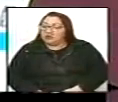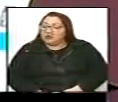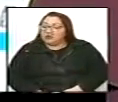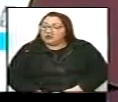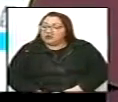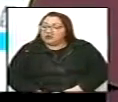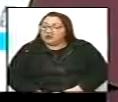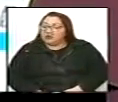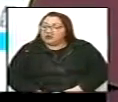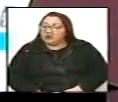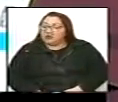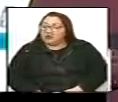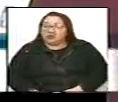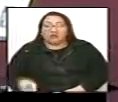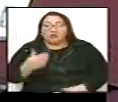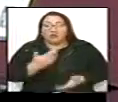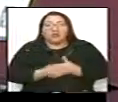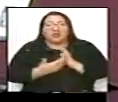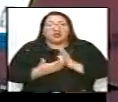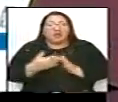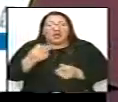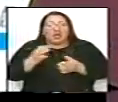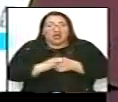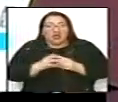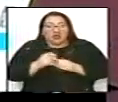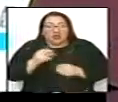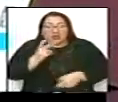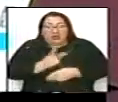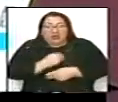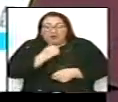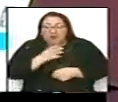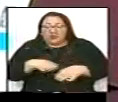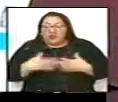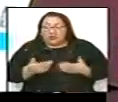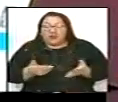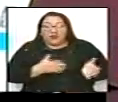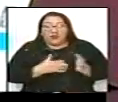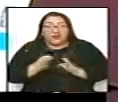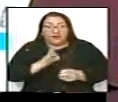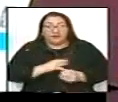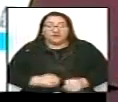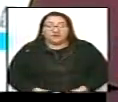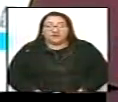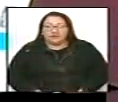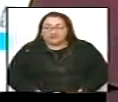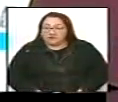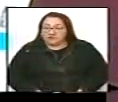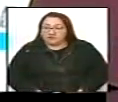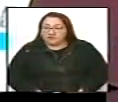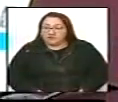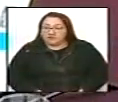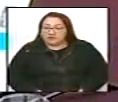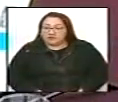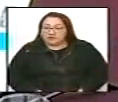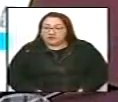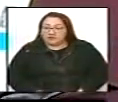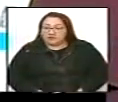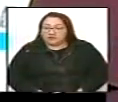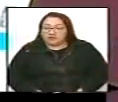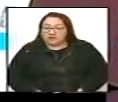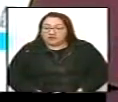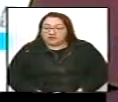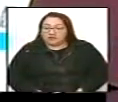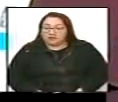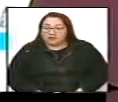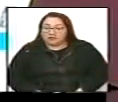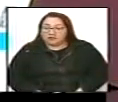Es una falta de previsión de la Fiscal de la Nación. Pues la falta de previsión de parte de la Fiscal de la Nación podría ser, en todo caso, ¿por qué presentas